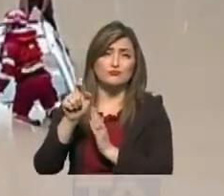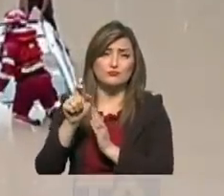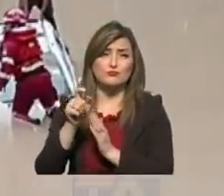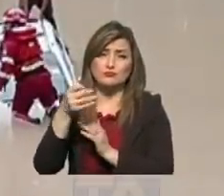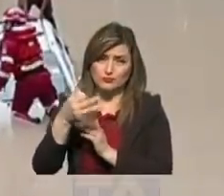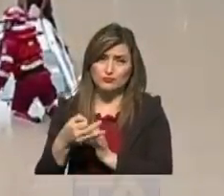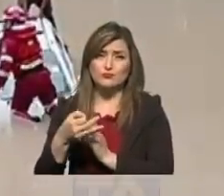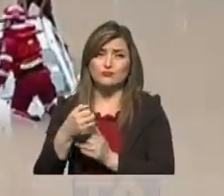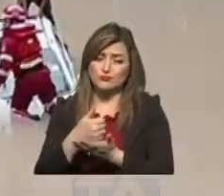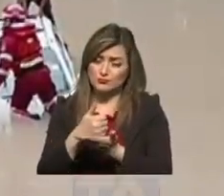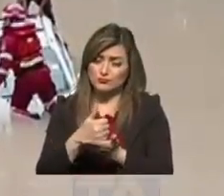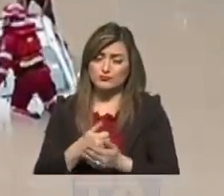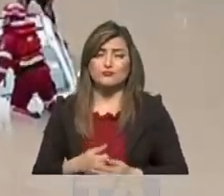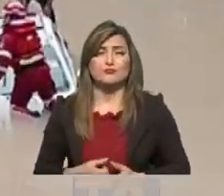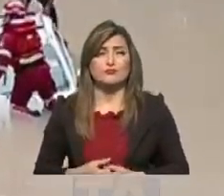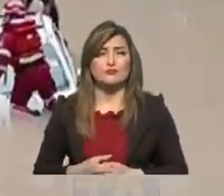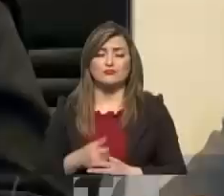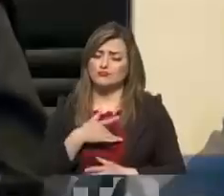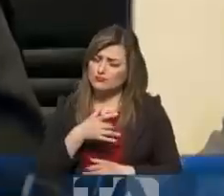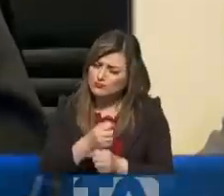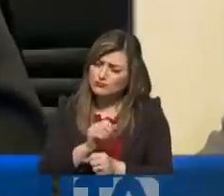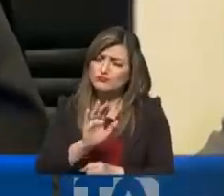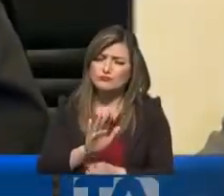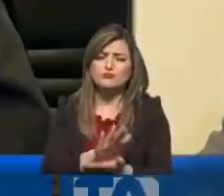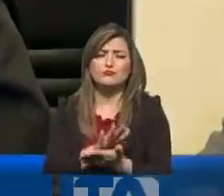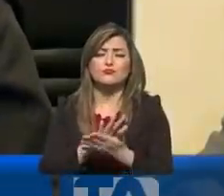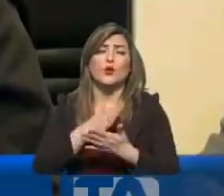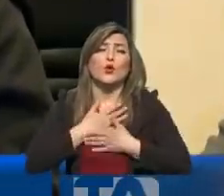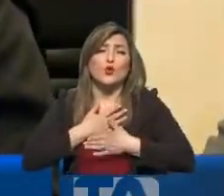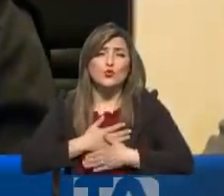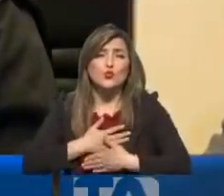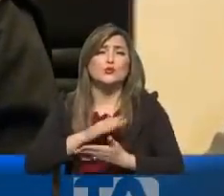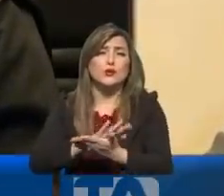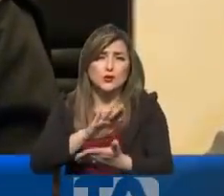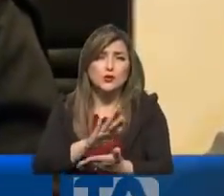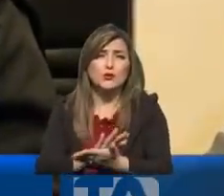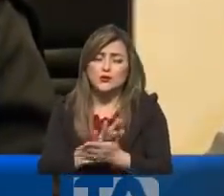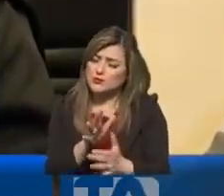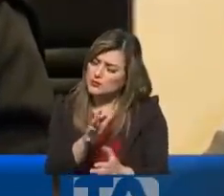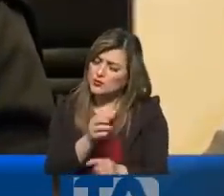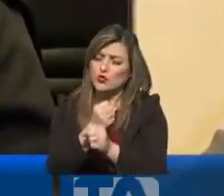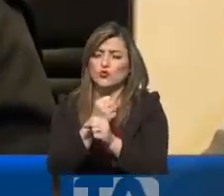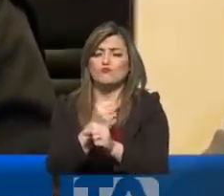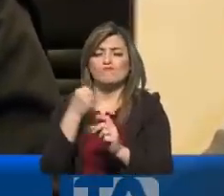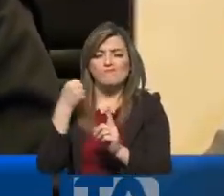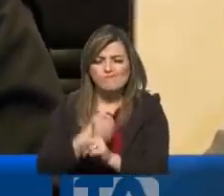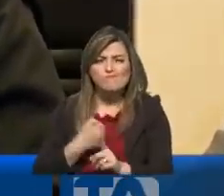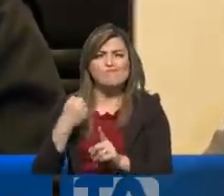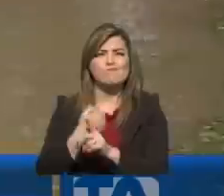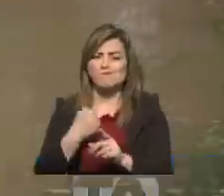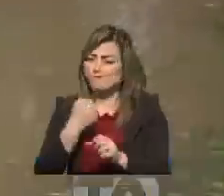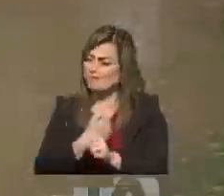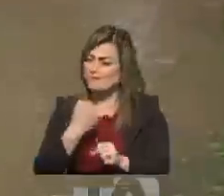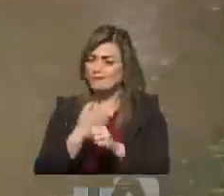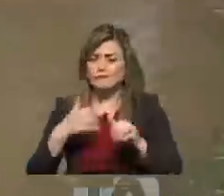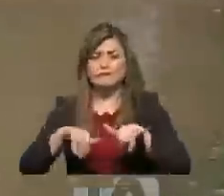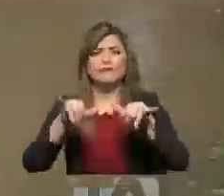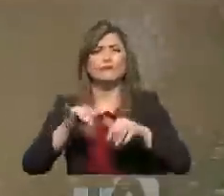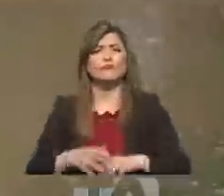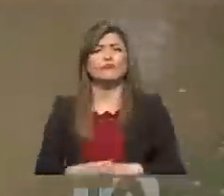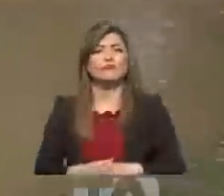ciudadanía. Tengan la certeza absoluta que no vamos a parar un segundo. En tanto,